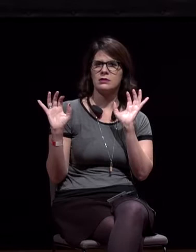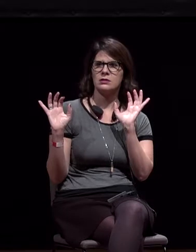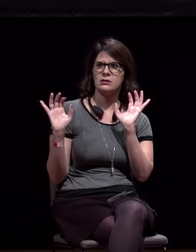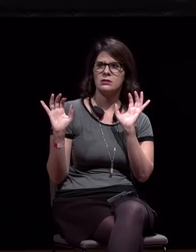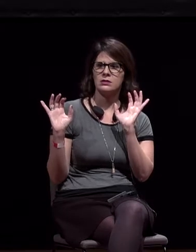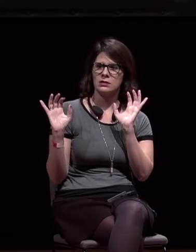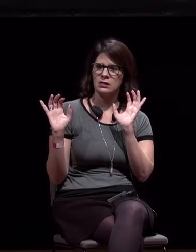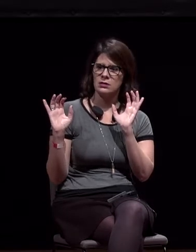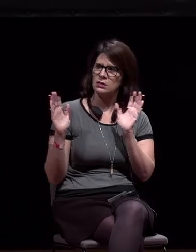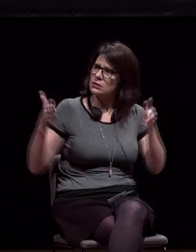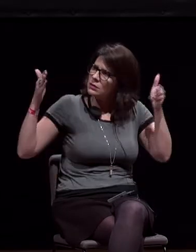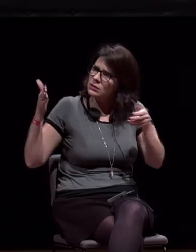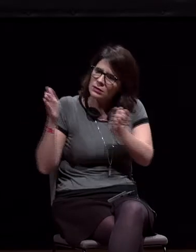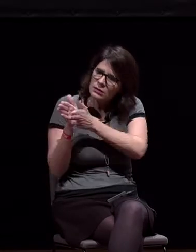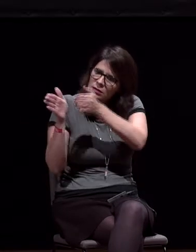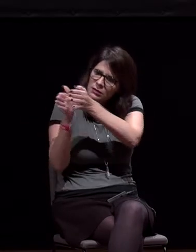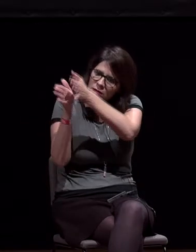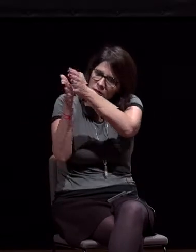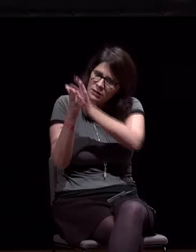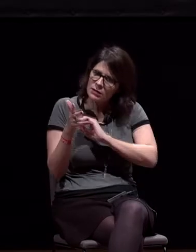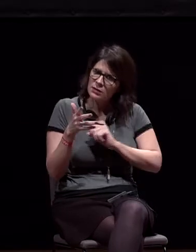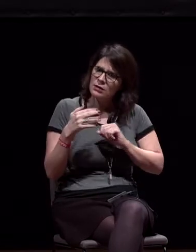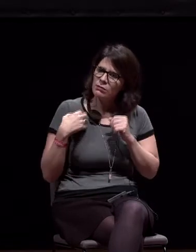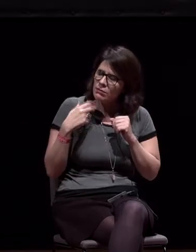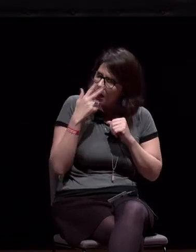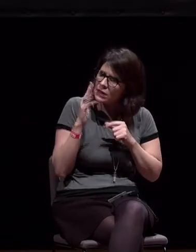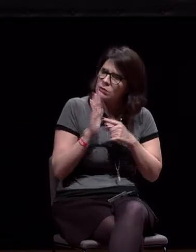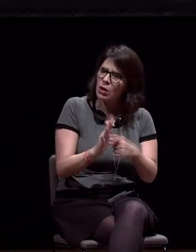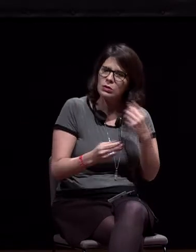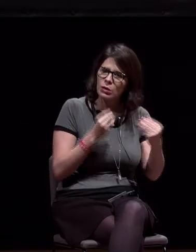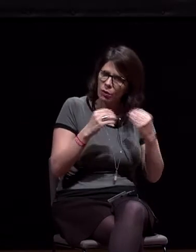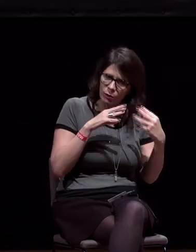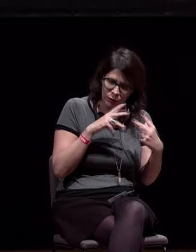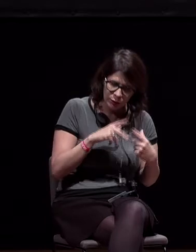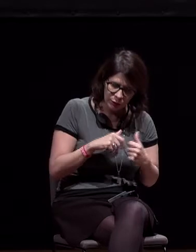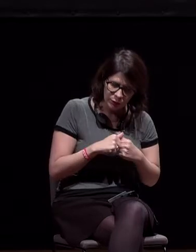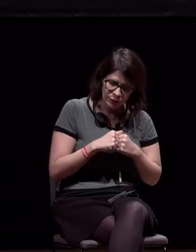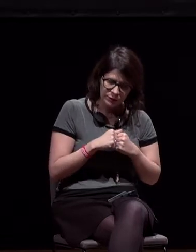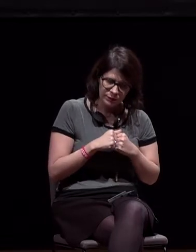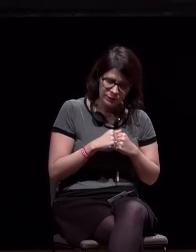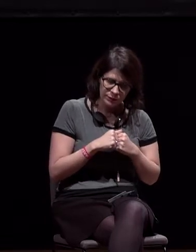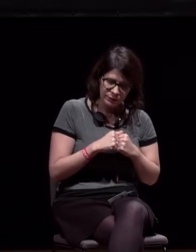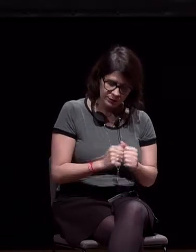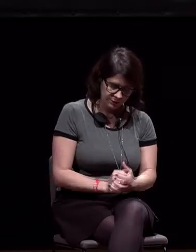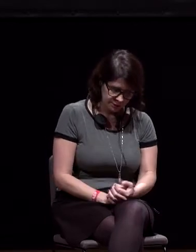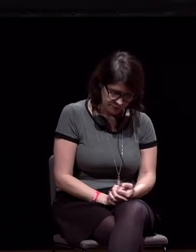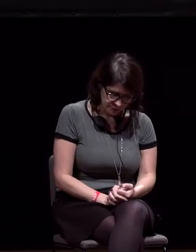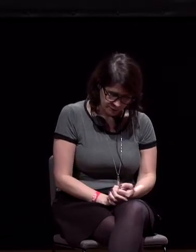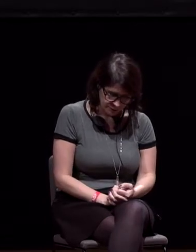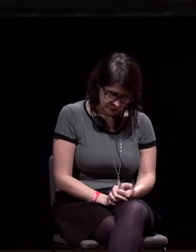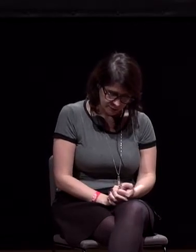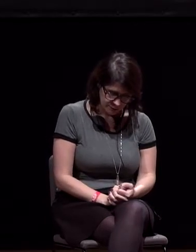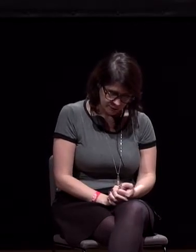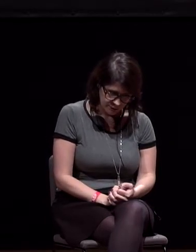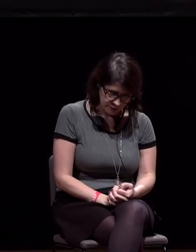que caracteriza esa obra gris también del tercer mundo fuera aparente, ya también